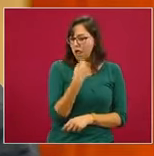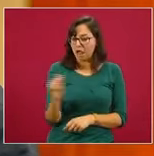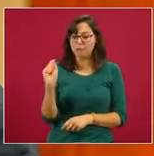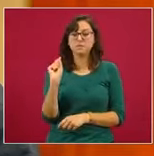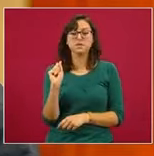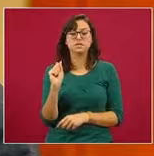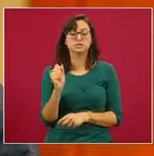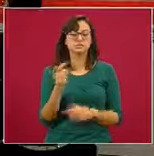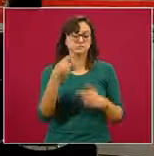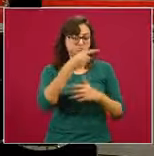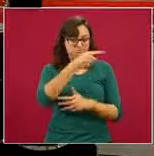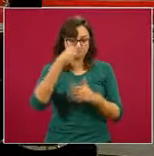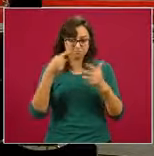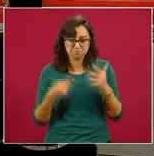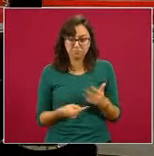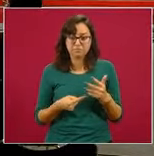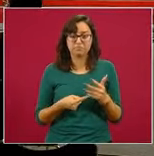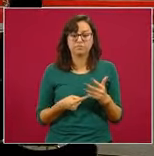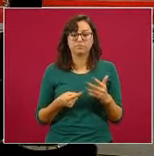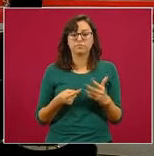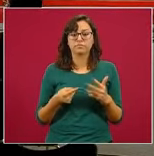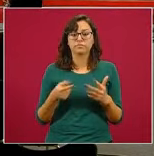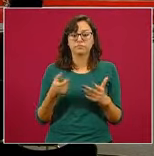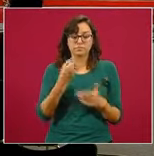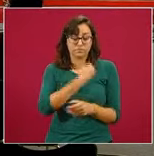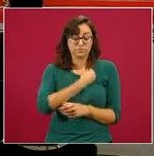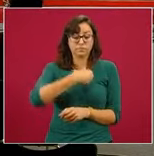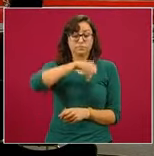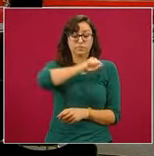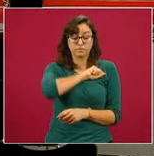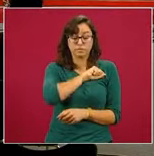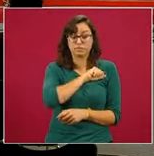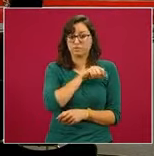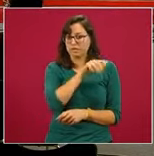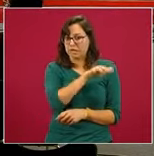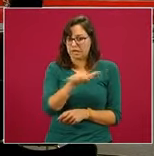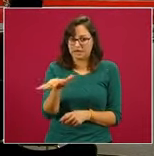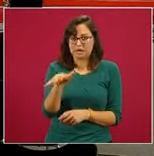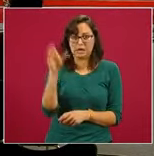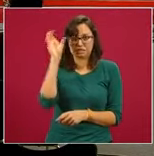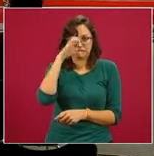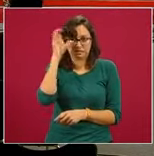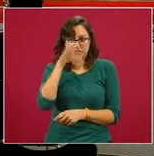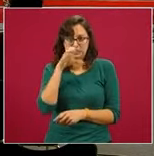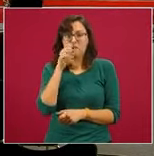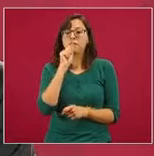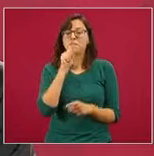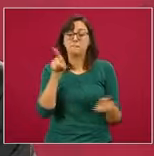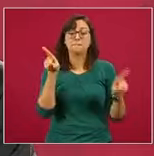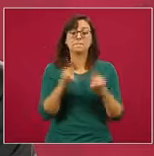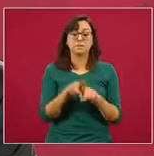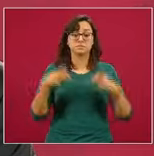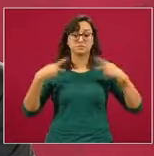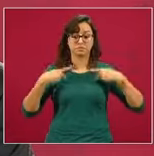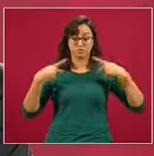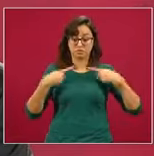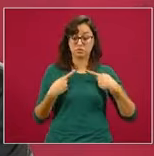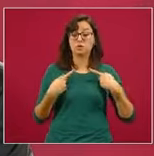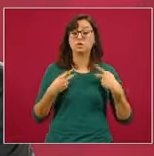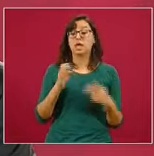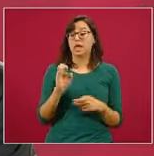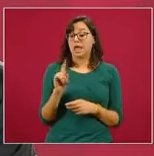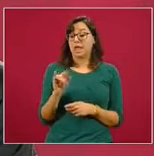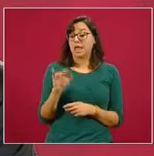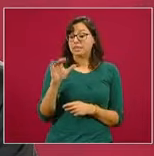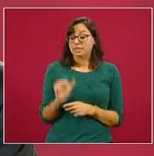solamente en estas ramas de las ciencias de la salud y las ciencias en general, sino personas familiarizadas con la ética, con la economía